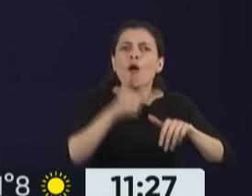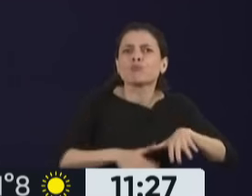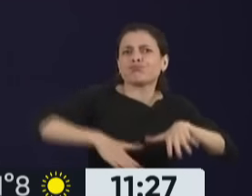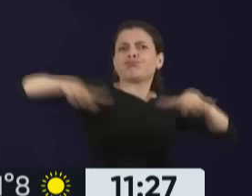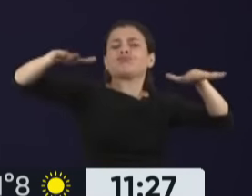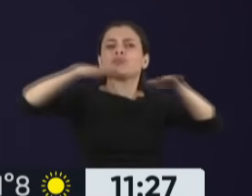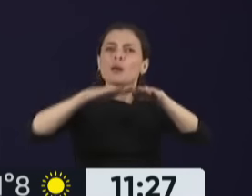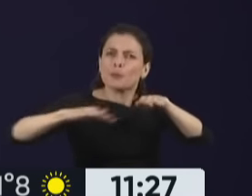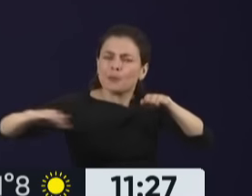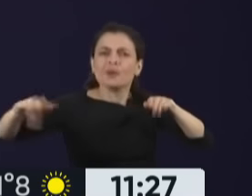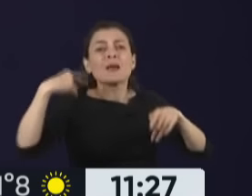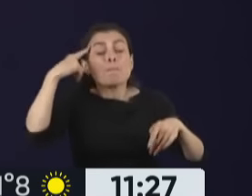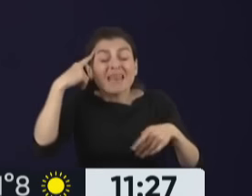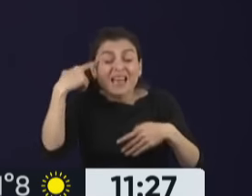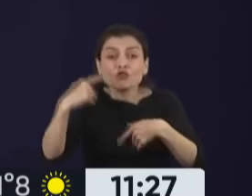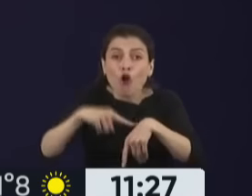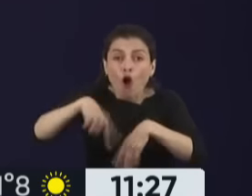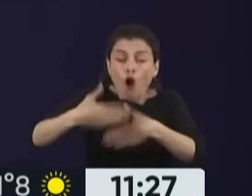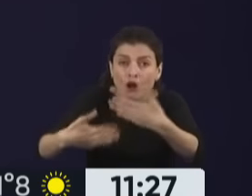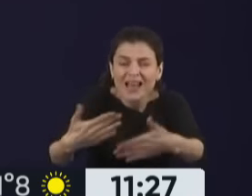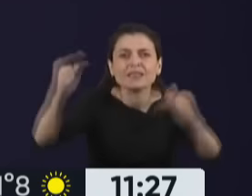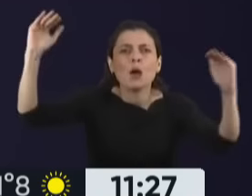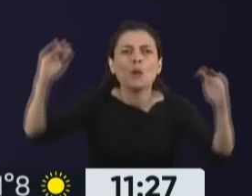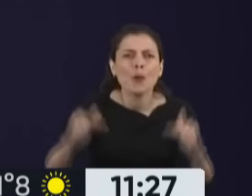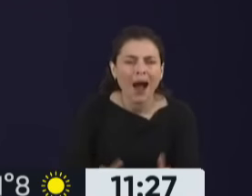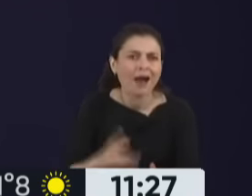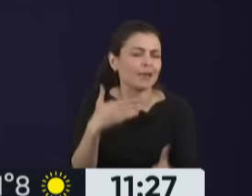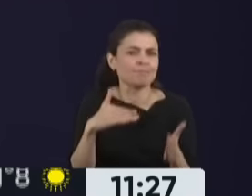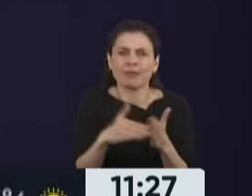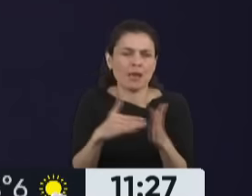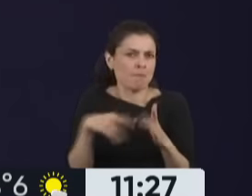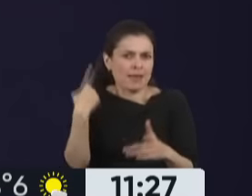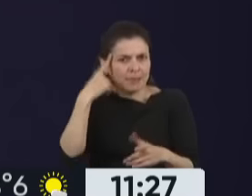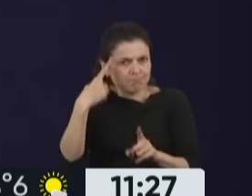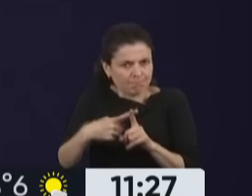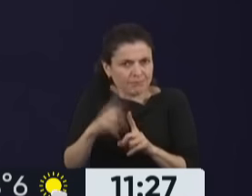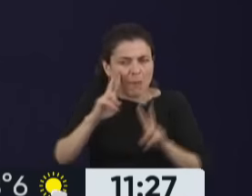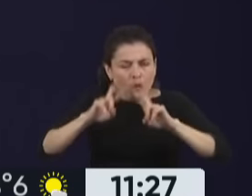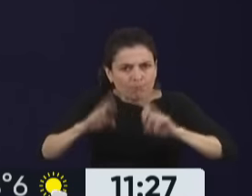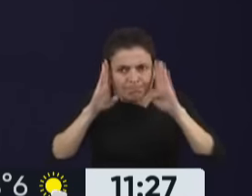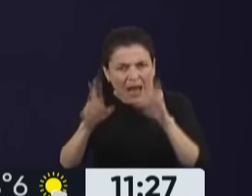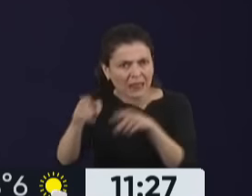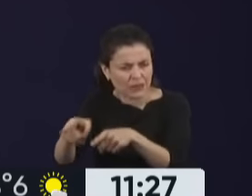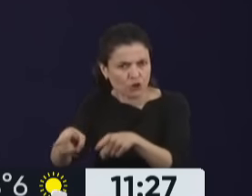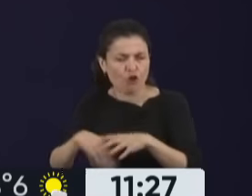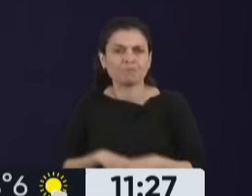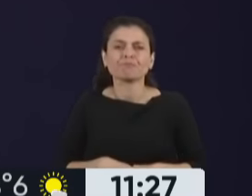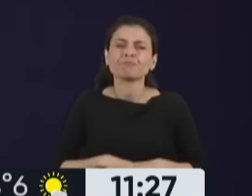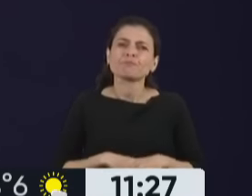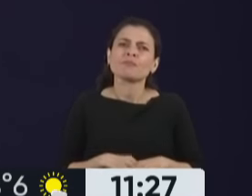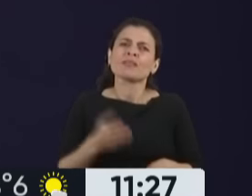va a disminuir lentamente, tal como te comenté o le comenté a algunos de tus compañeros ayer, ayer no porque no hubo conferencia, antes de